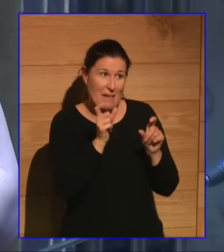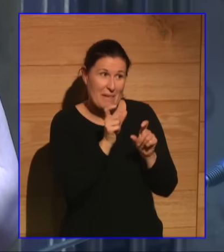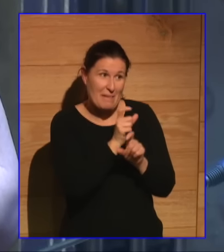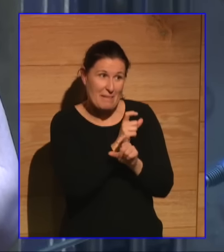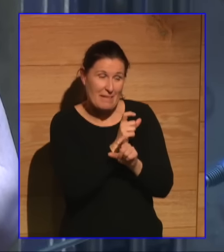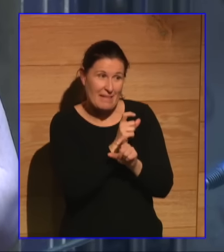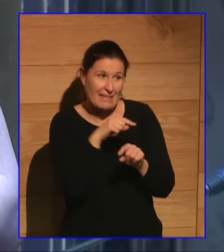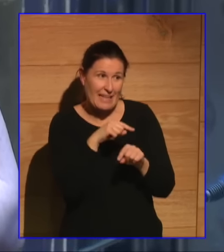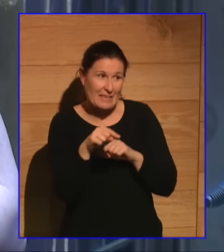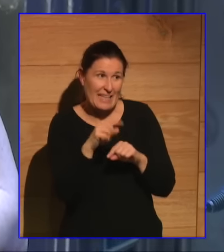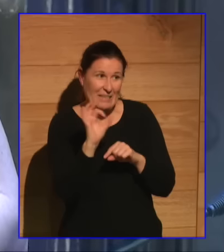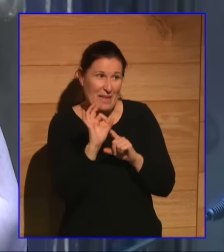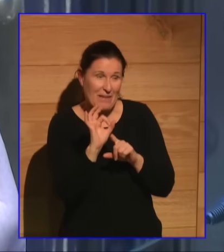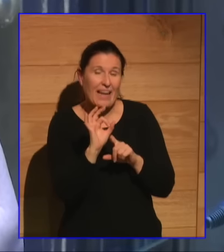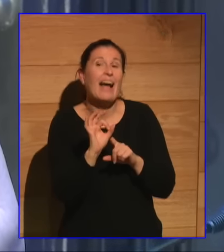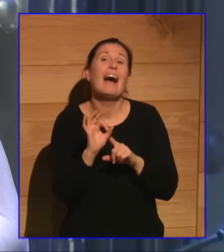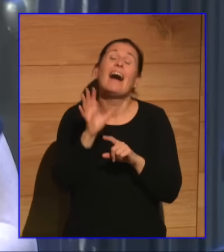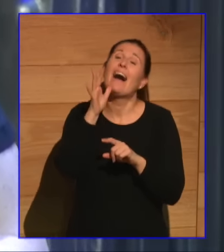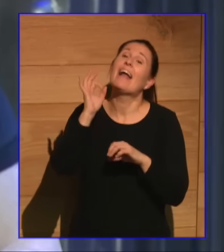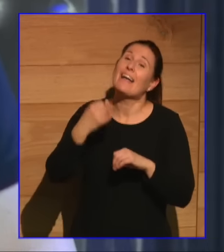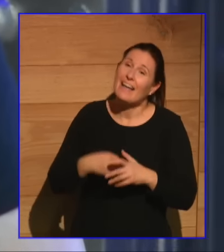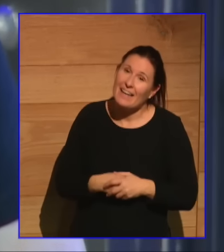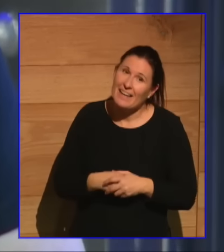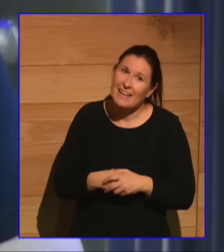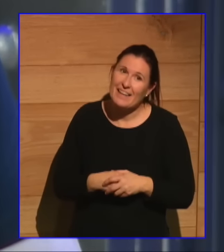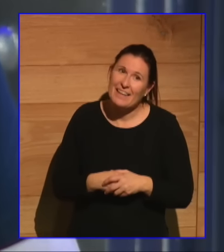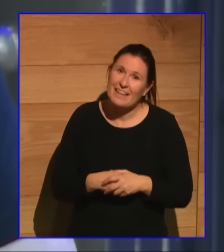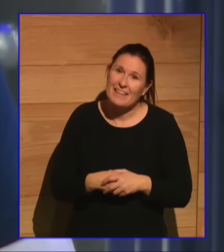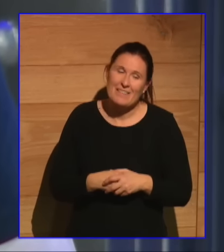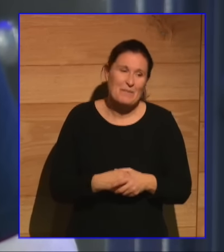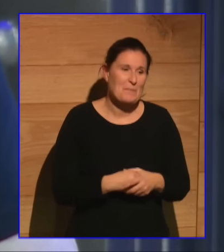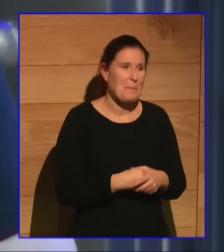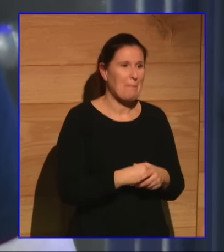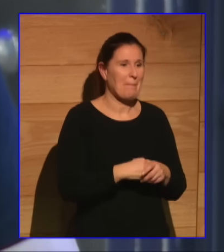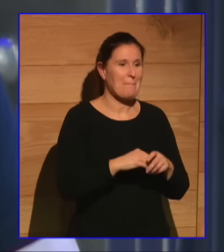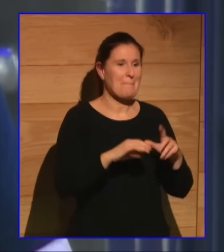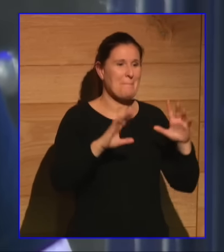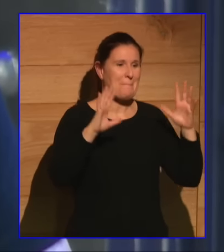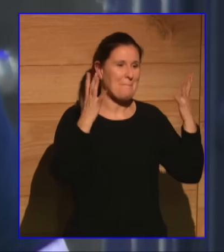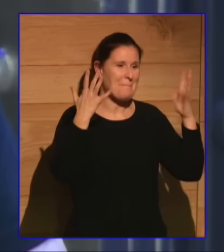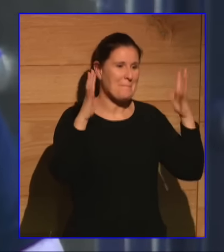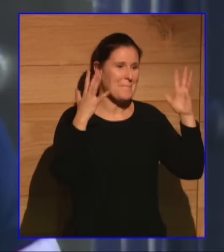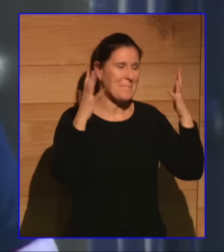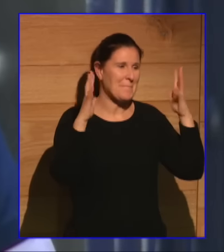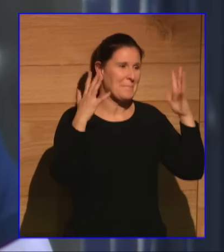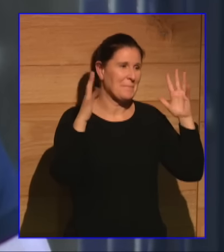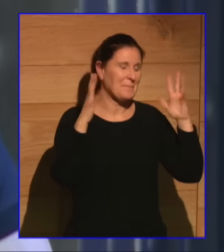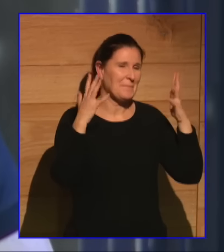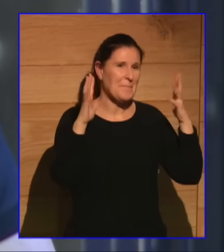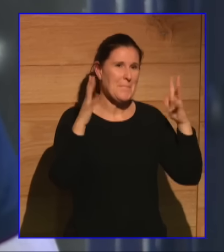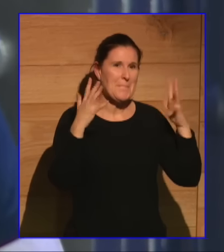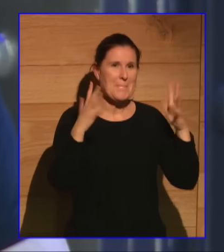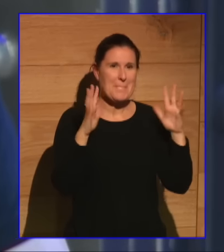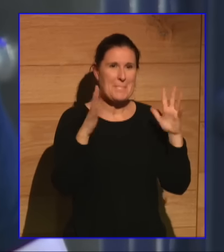¿Qué? ¿Qué? O sea, yo no. Eso sí iba a decir. O sea,